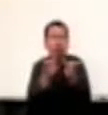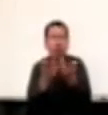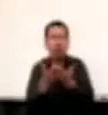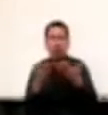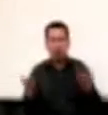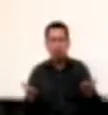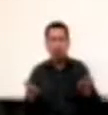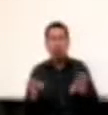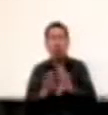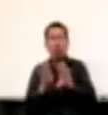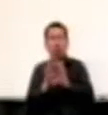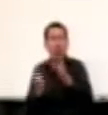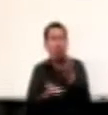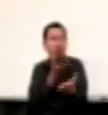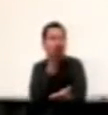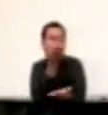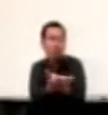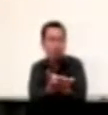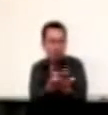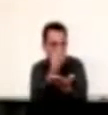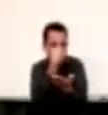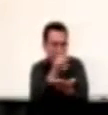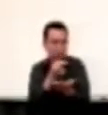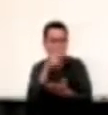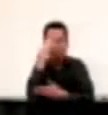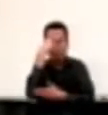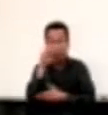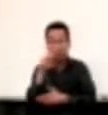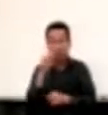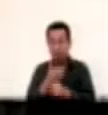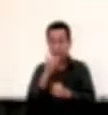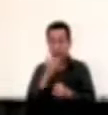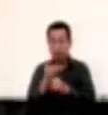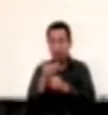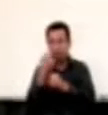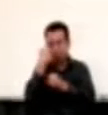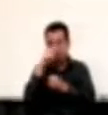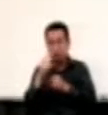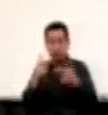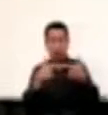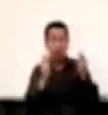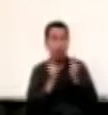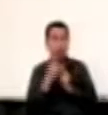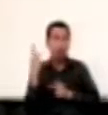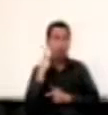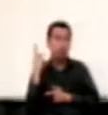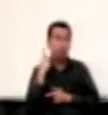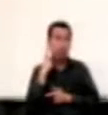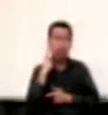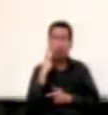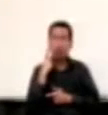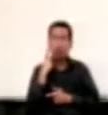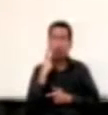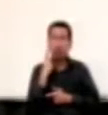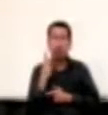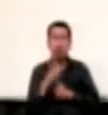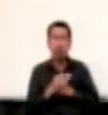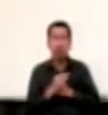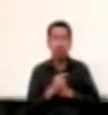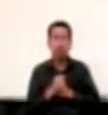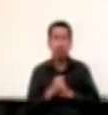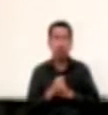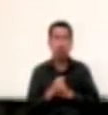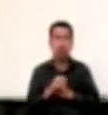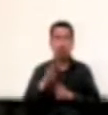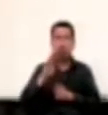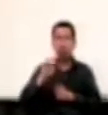hacer o pensar en el sistema electoral que se pueden abonar al sistema de partido? Por ejemplo, pensar en un rating voting,